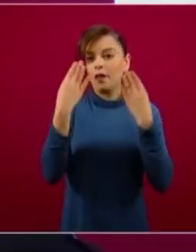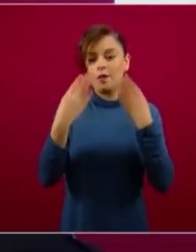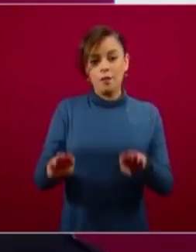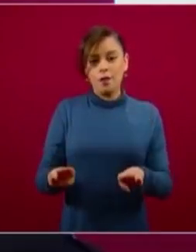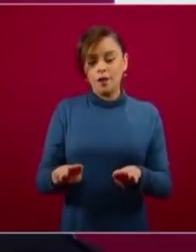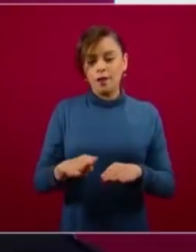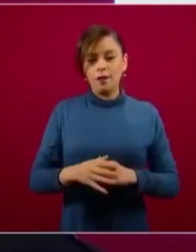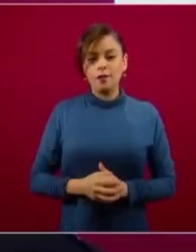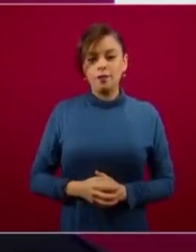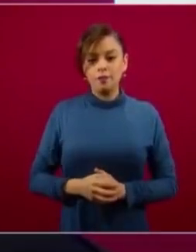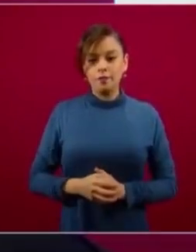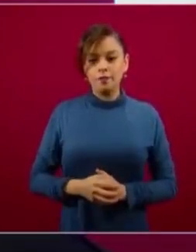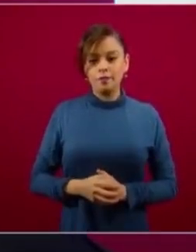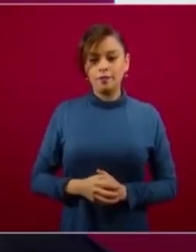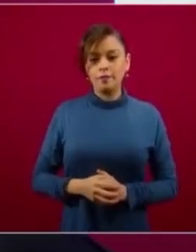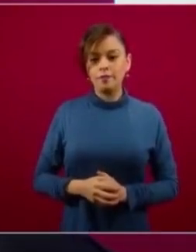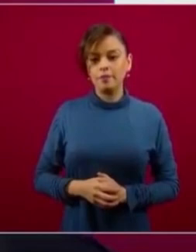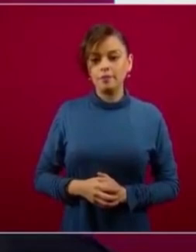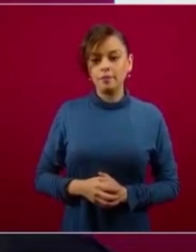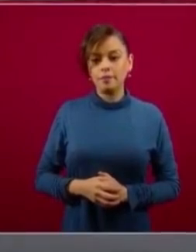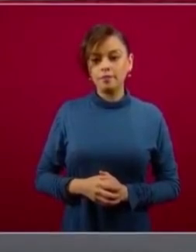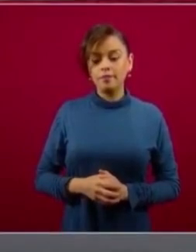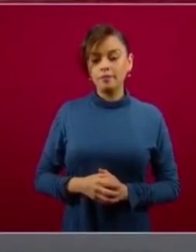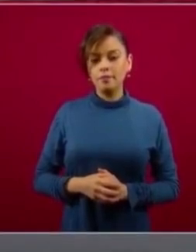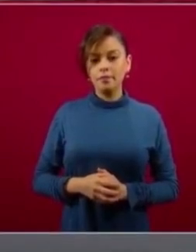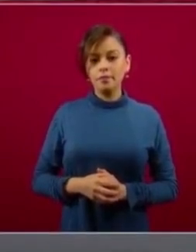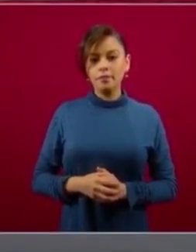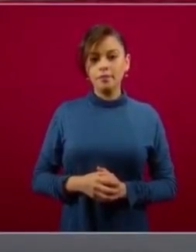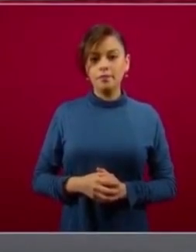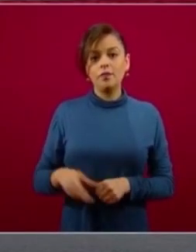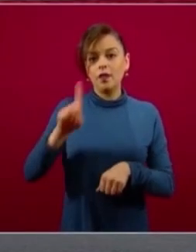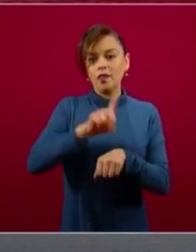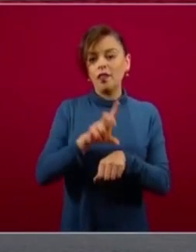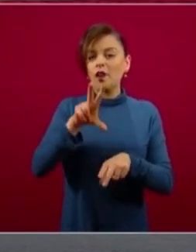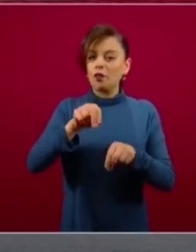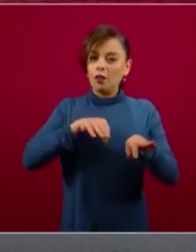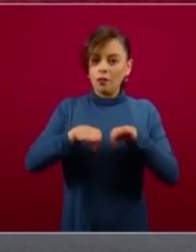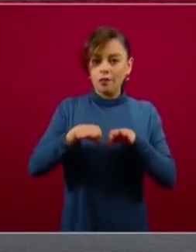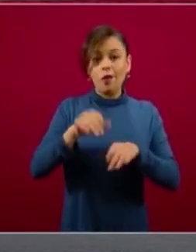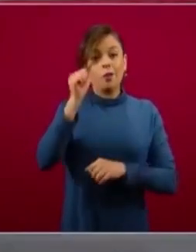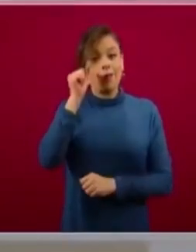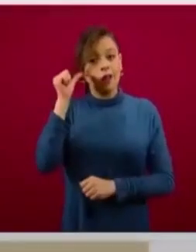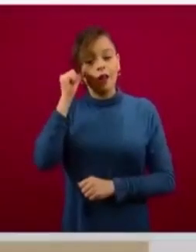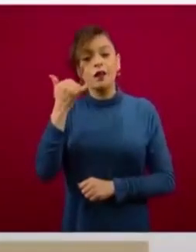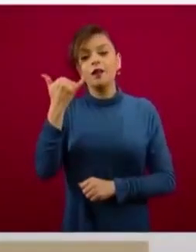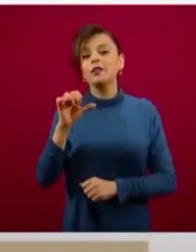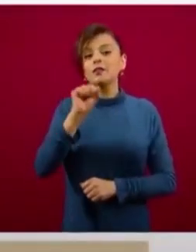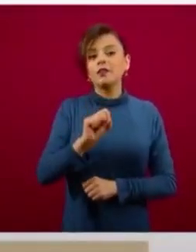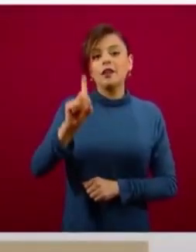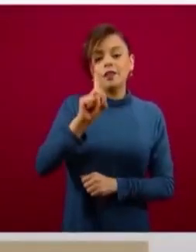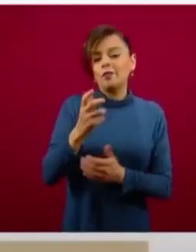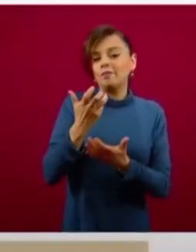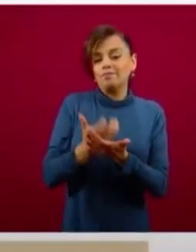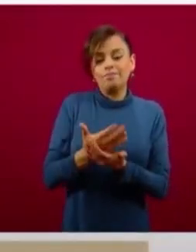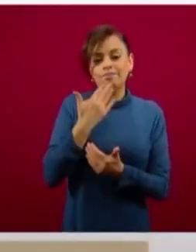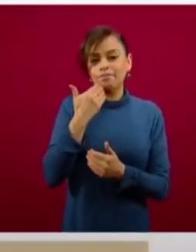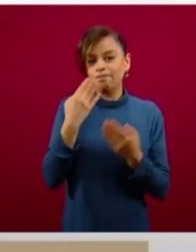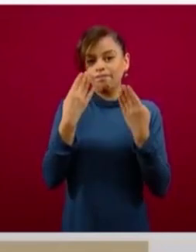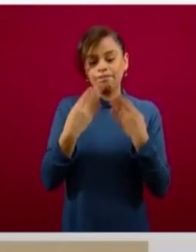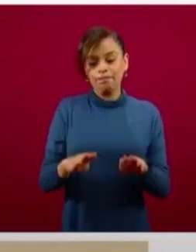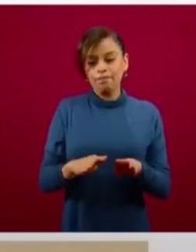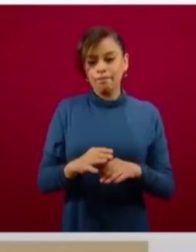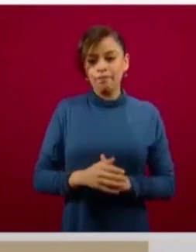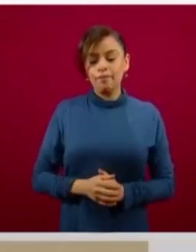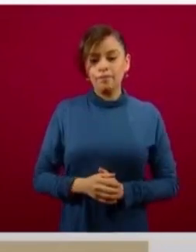las dispersiones en días inhábiles sin fines de semana pero si hay registro entonces entre ayer y hoy al corte de la una de la tarde